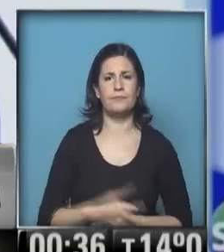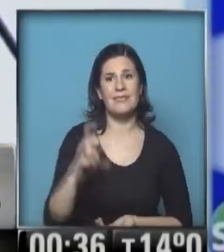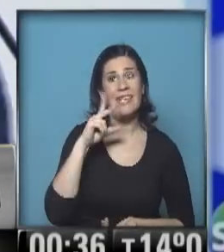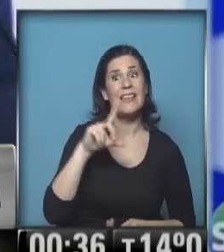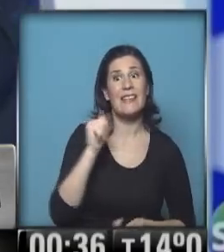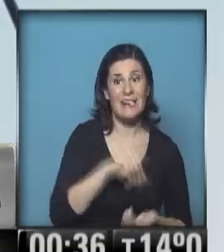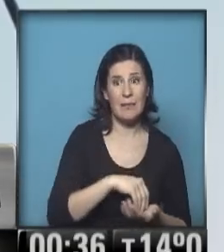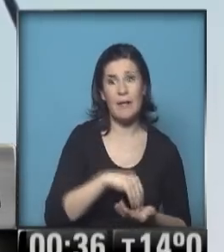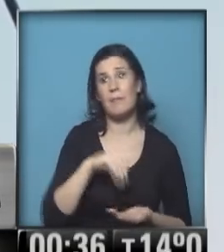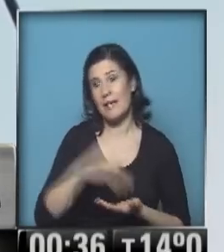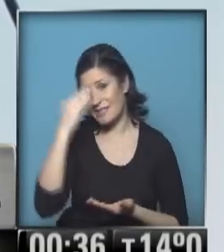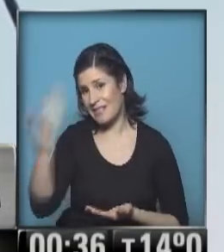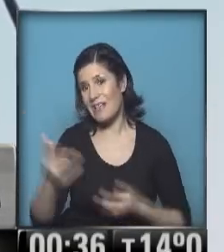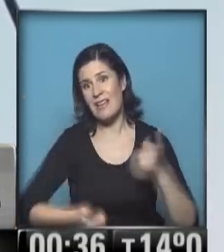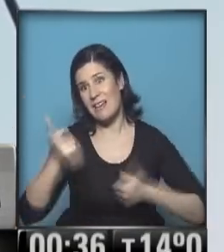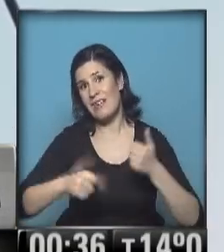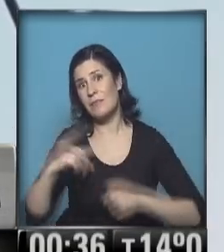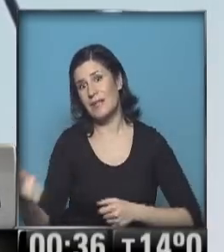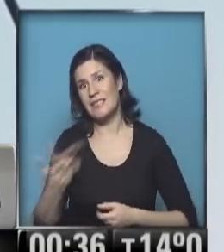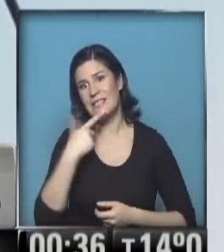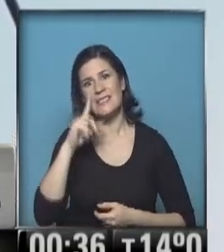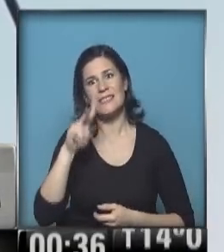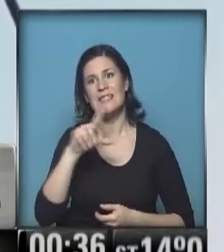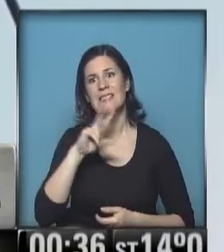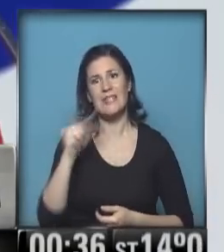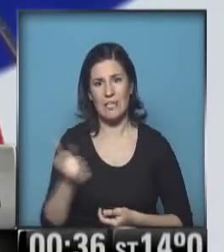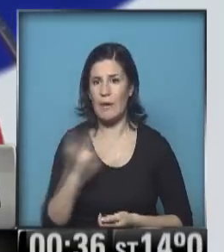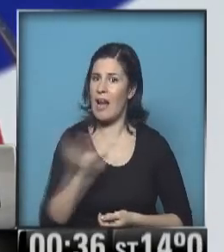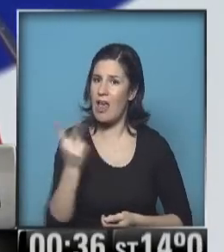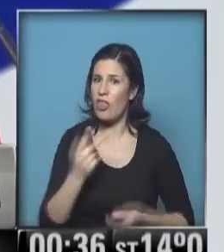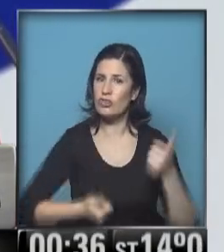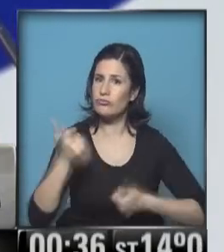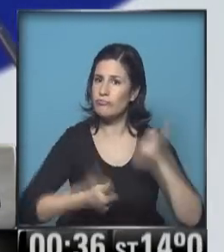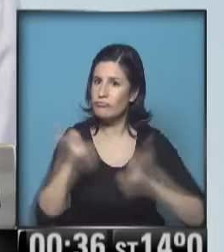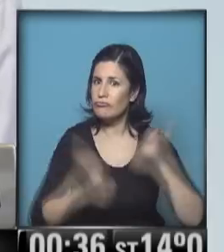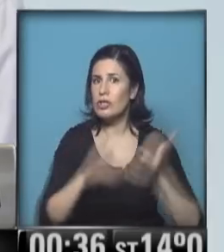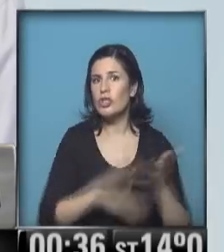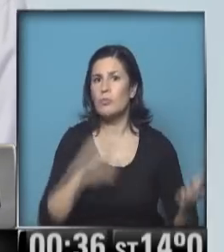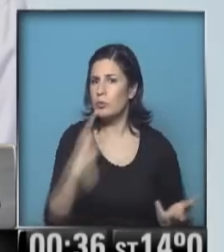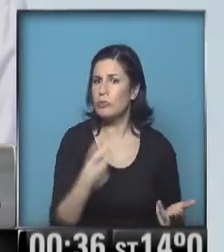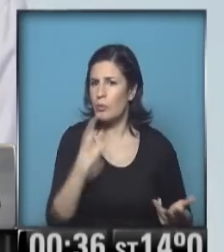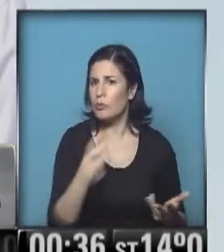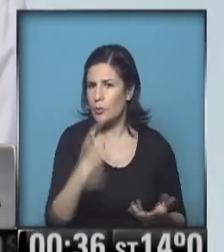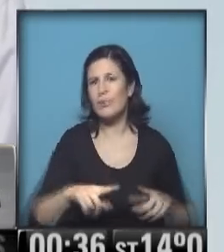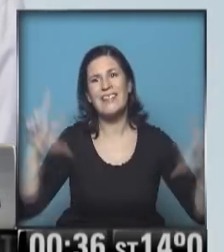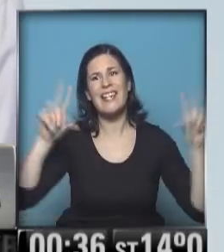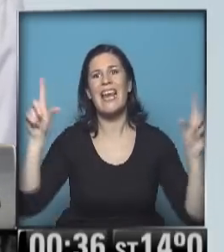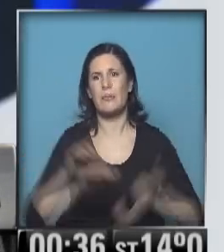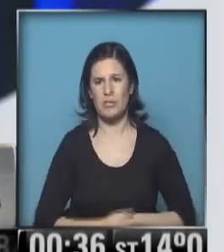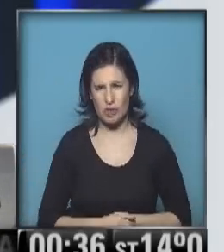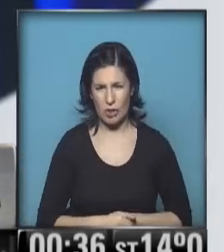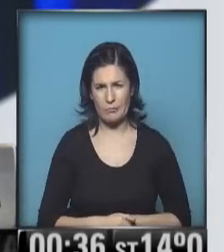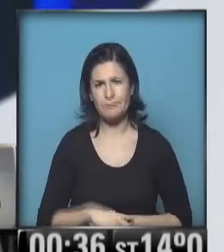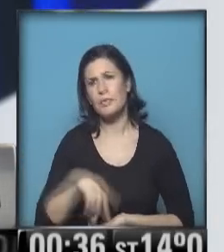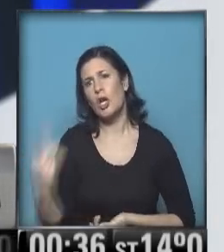y su principal rival en las próximas elecciones del 5 de octubre, Marina Silva, se enfrentaron en un segundo debate televisivo, relegando